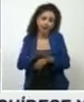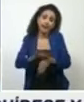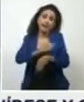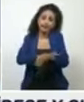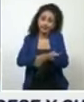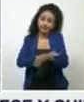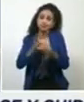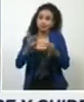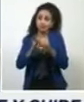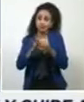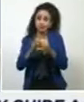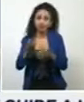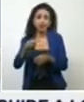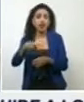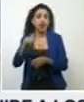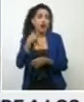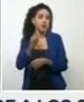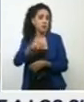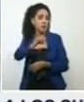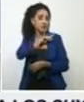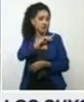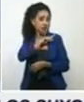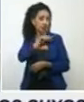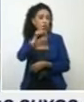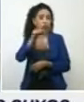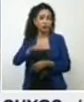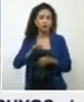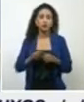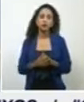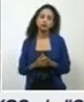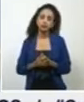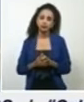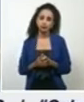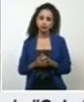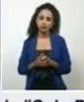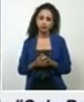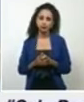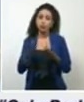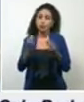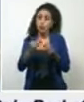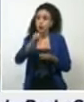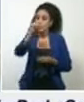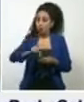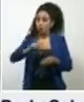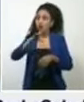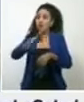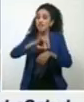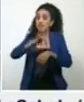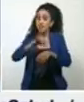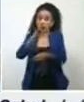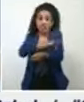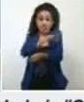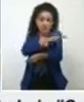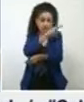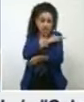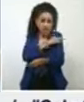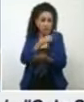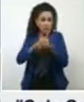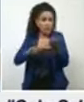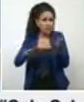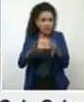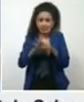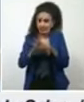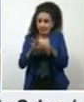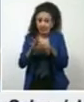El año pasado tuvimos un año con un número de casos, con provincias complicadas. Ya en